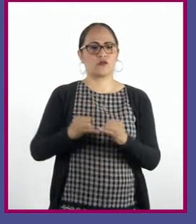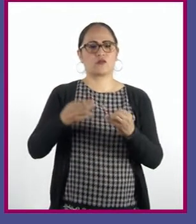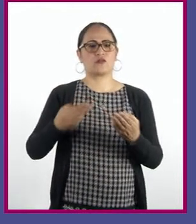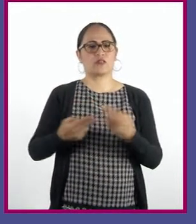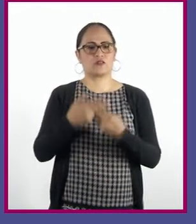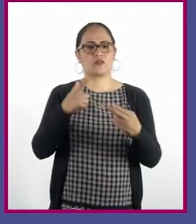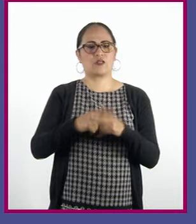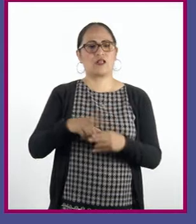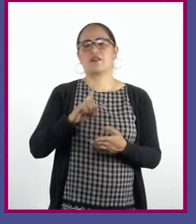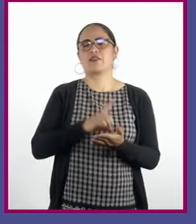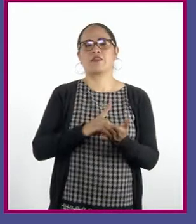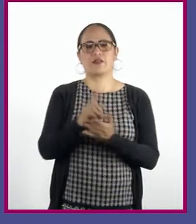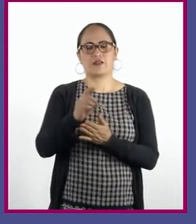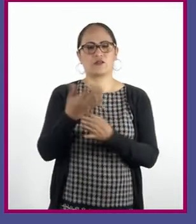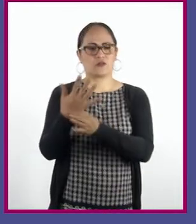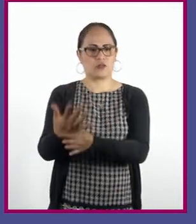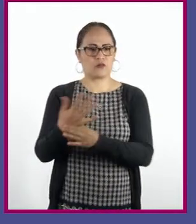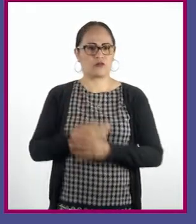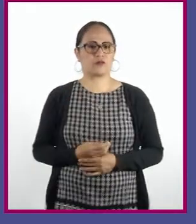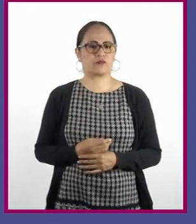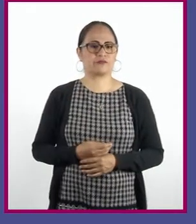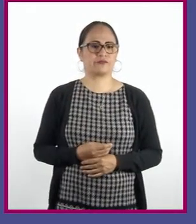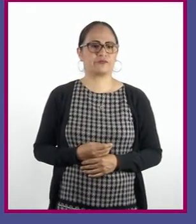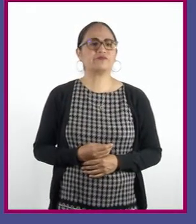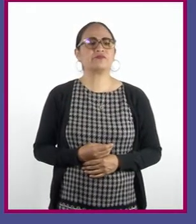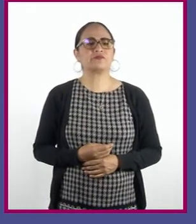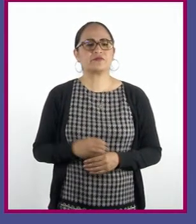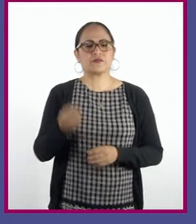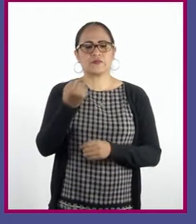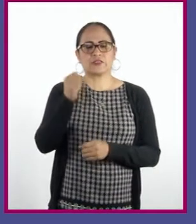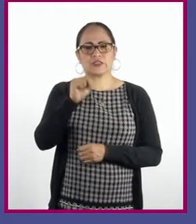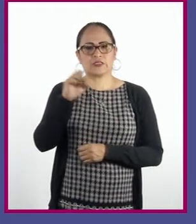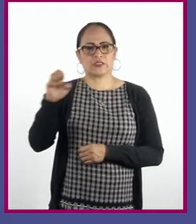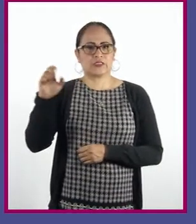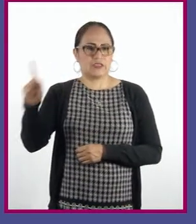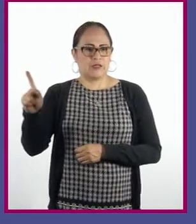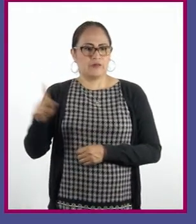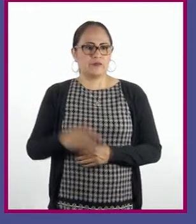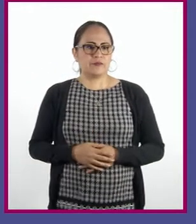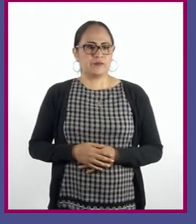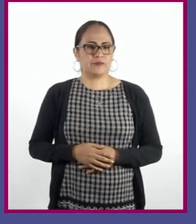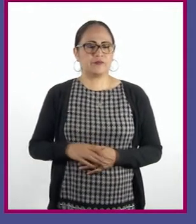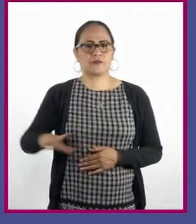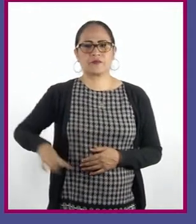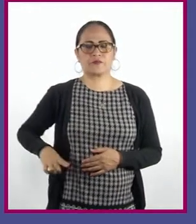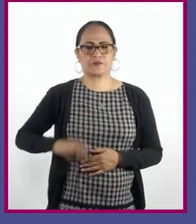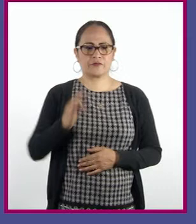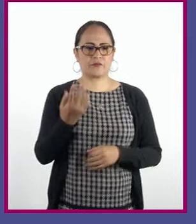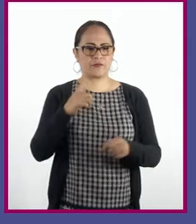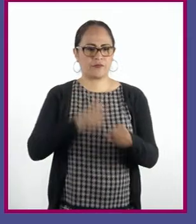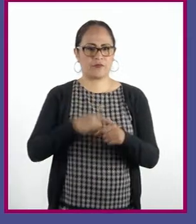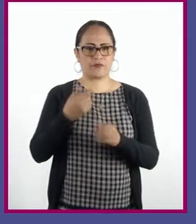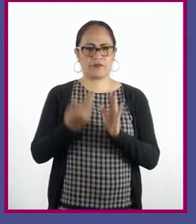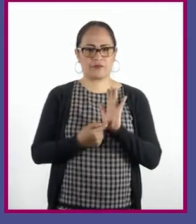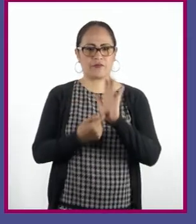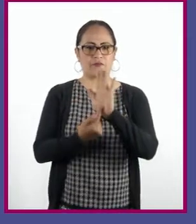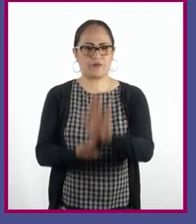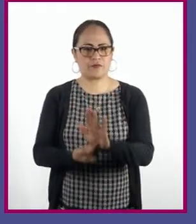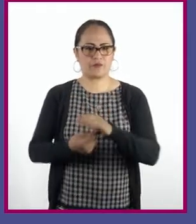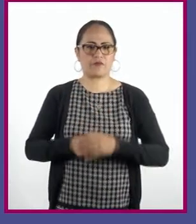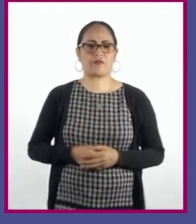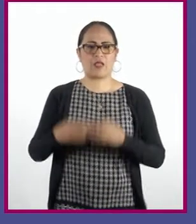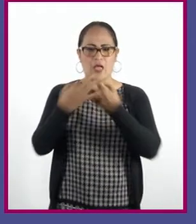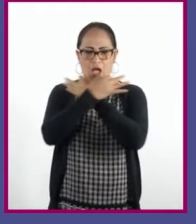INDAUTOR, Secretaría de Educación Pública, Gobierno Federal. Presente. Declaración de originalidad del texto